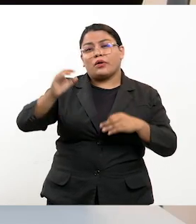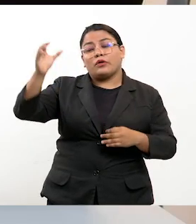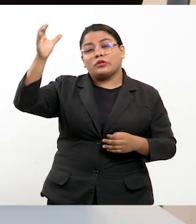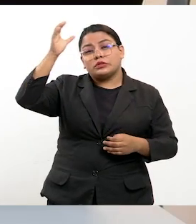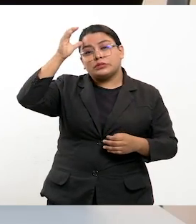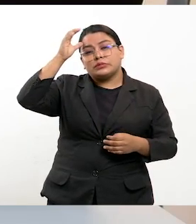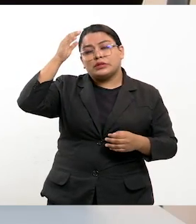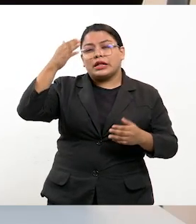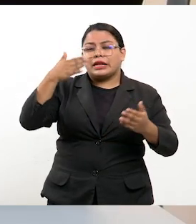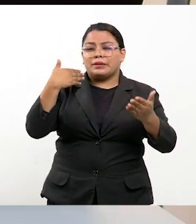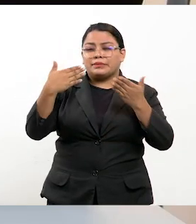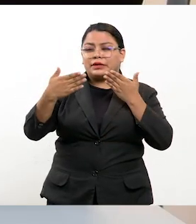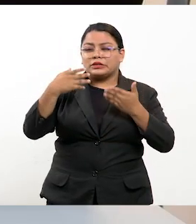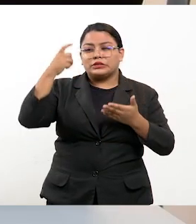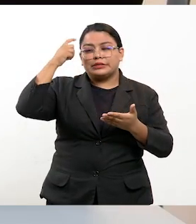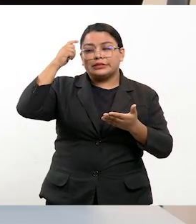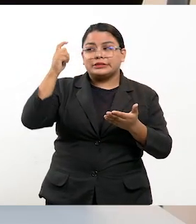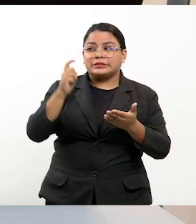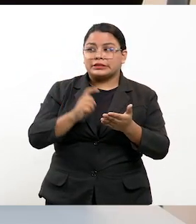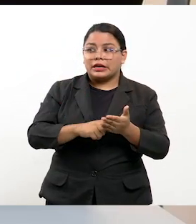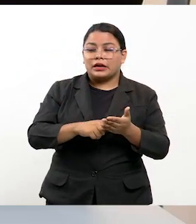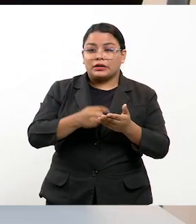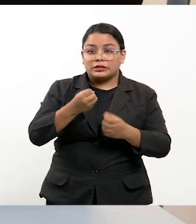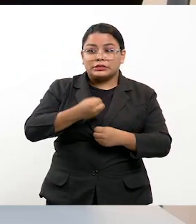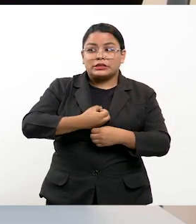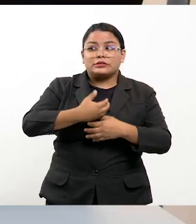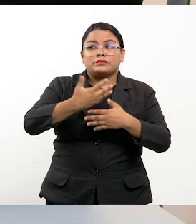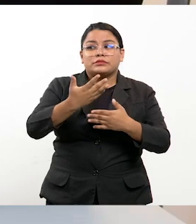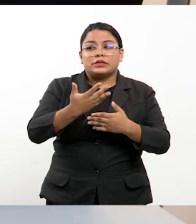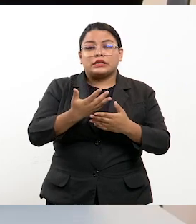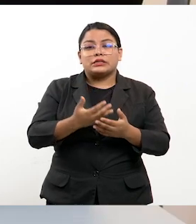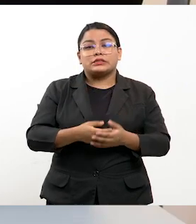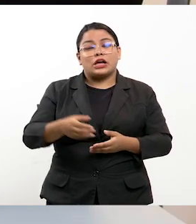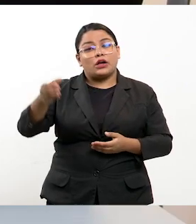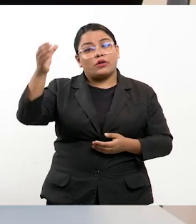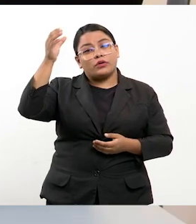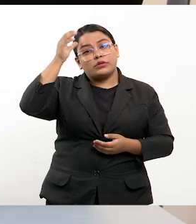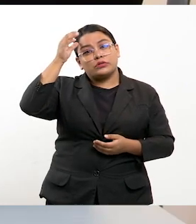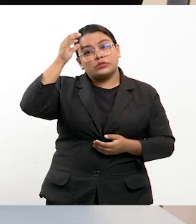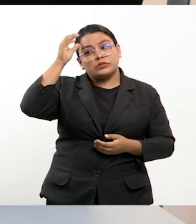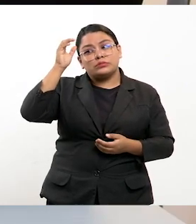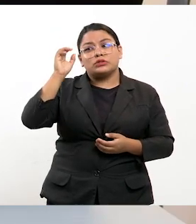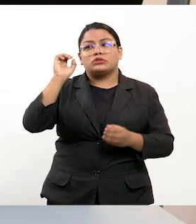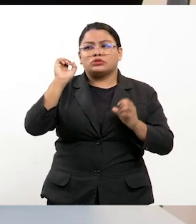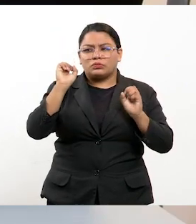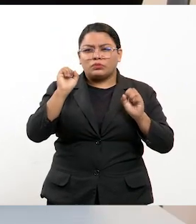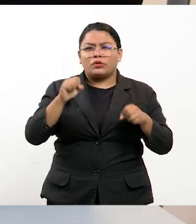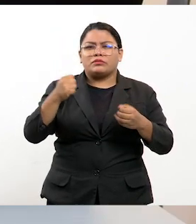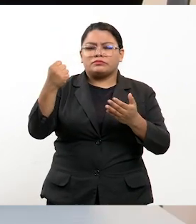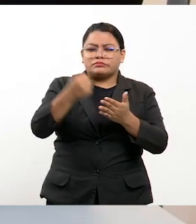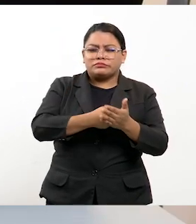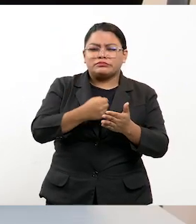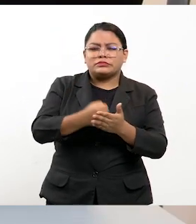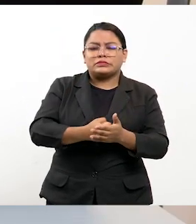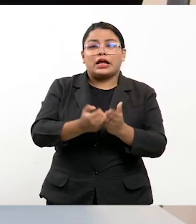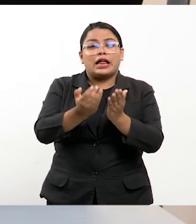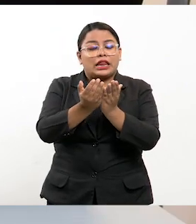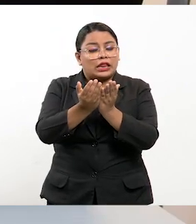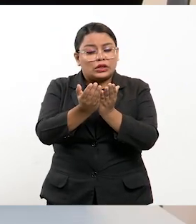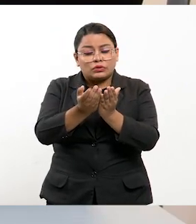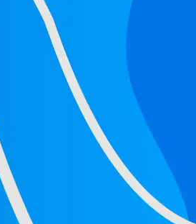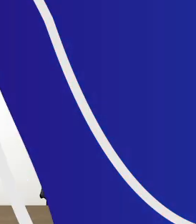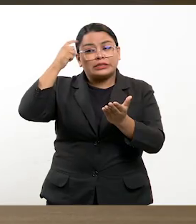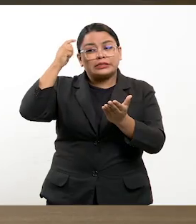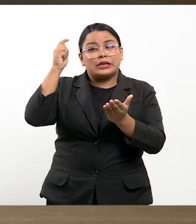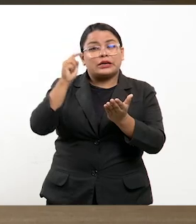la descripción de la prueba, de hecho, se ha mencionado qué tipo de conocimientos se pueden reforzar mediante la lectura de las pruebas